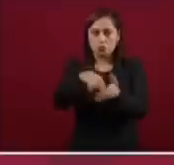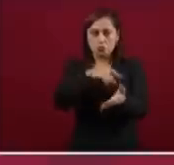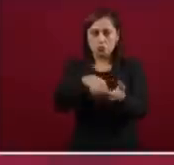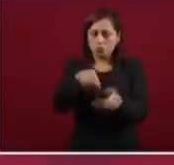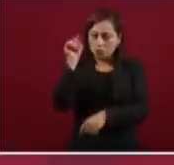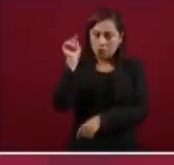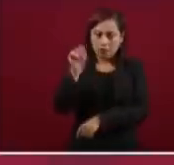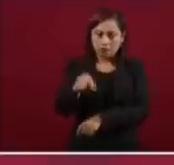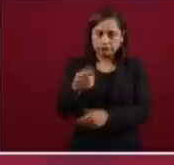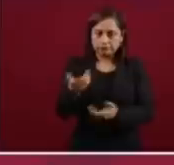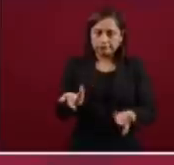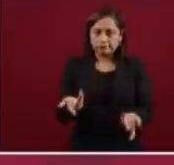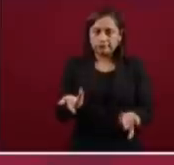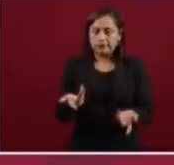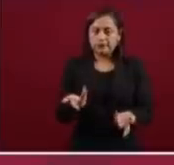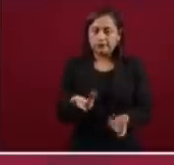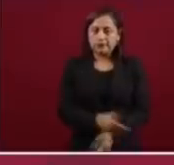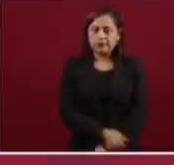iu